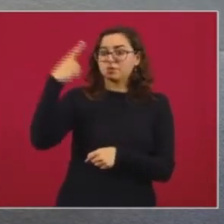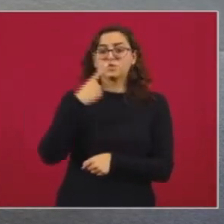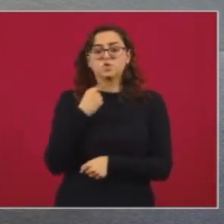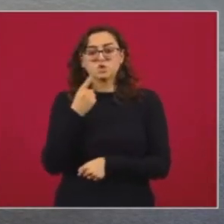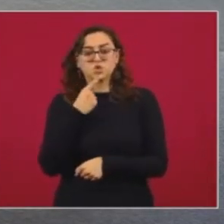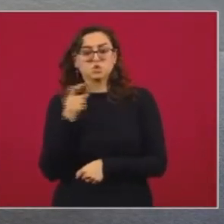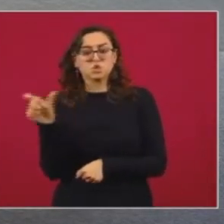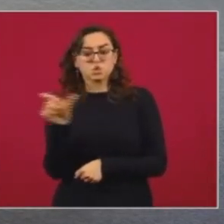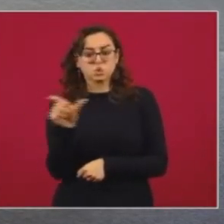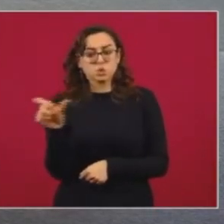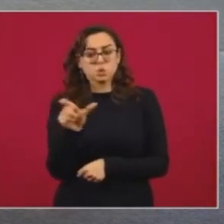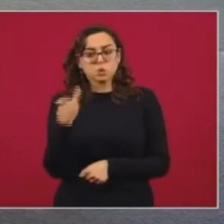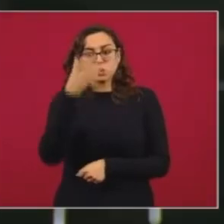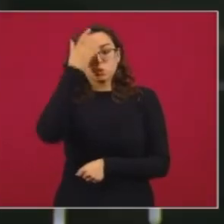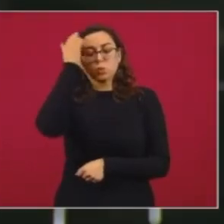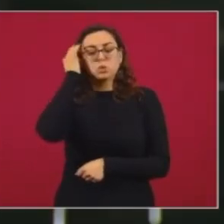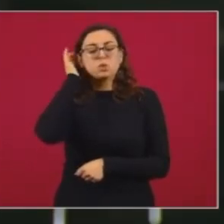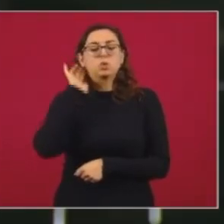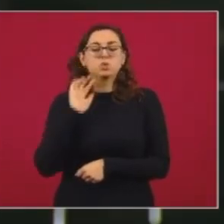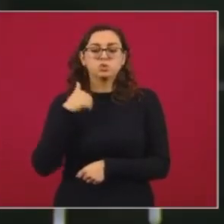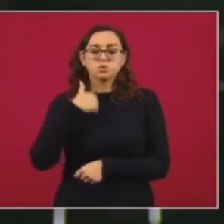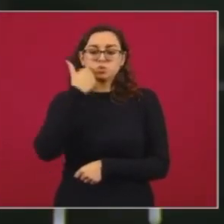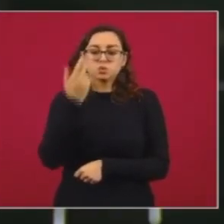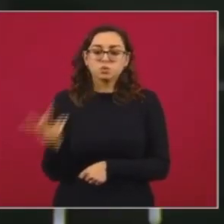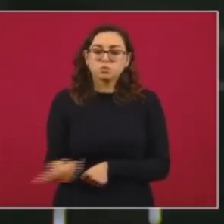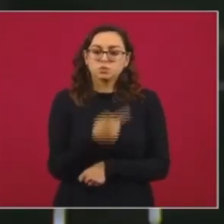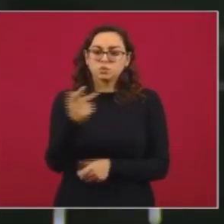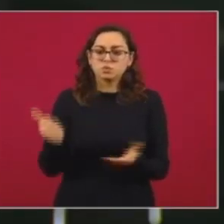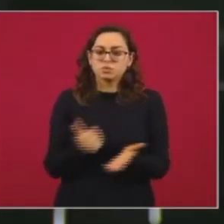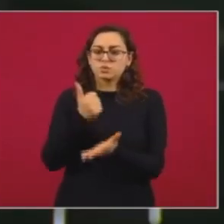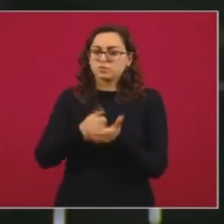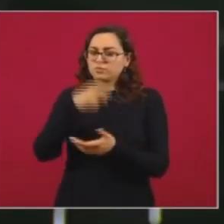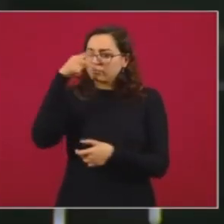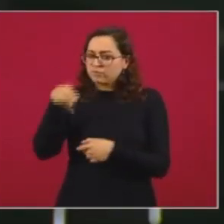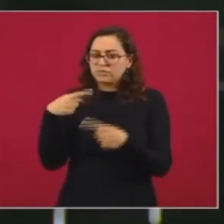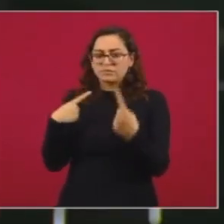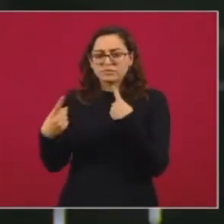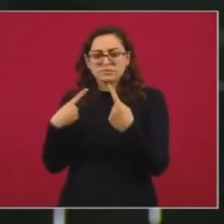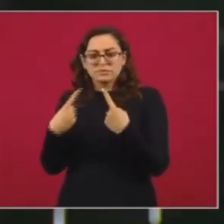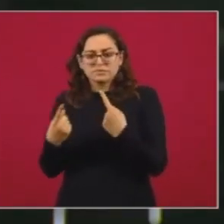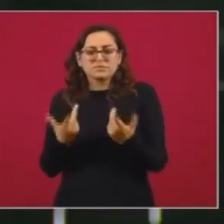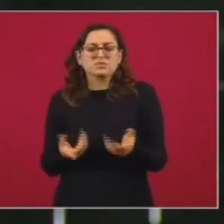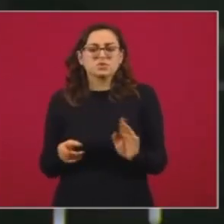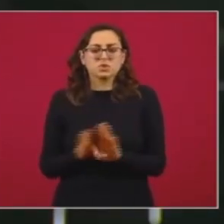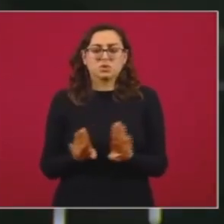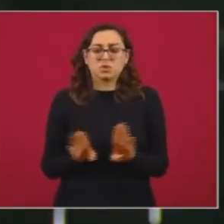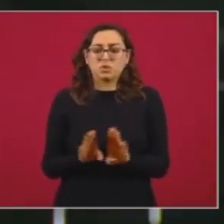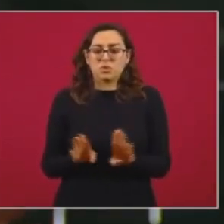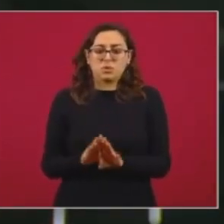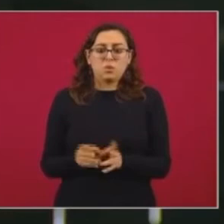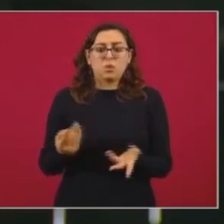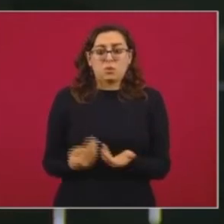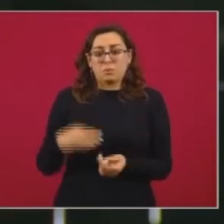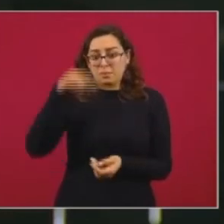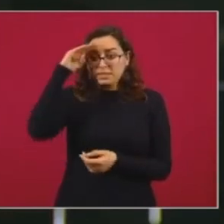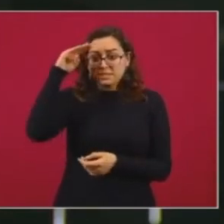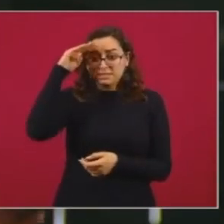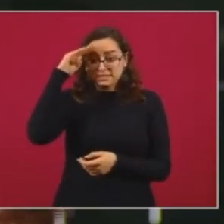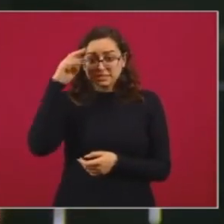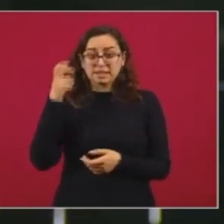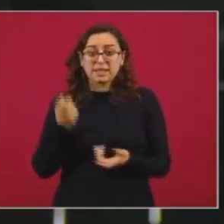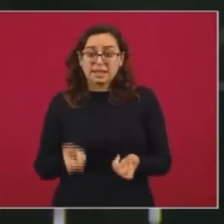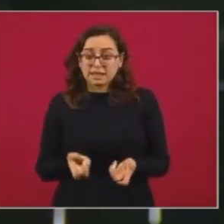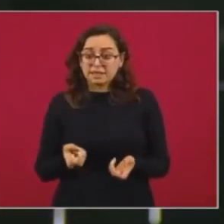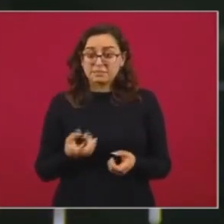preguntarle qué fue lo que se ha dialogado con las autoridades de la Ciudad de México, si, piensan mantener estas medidas